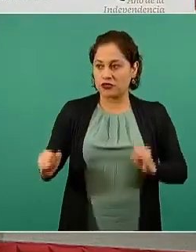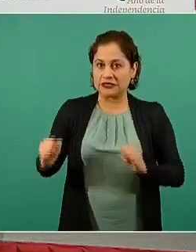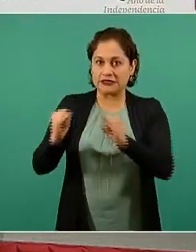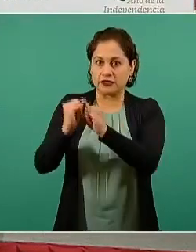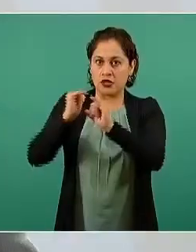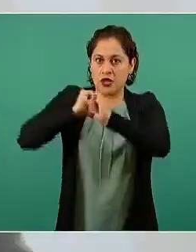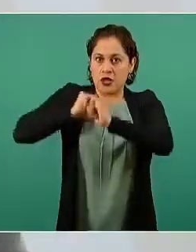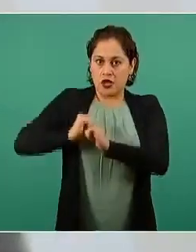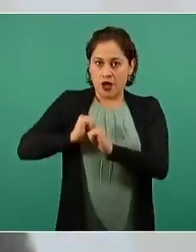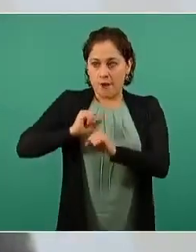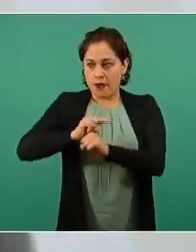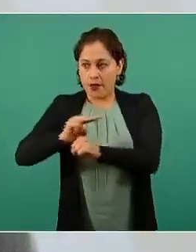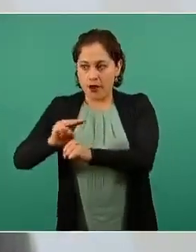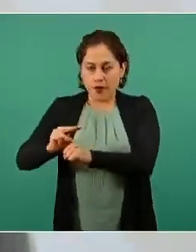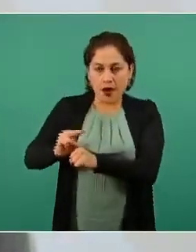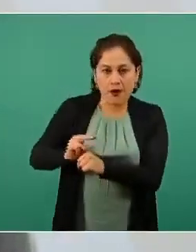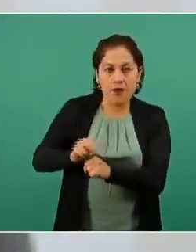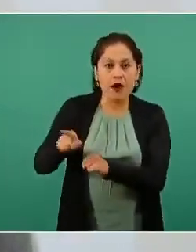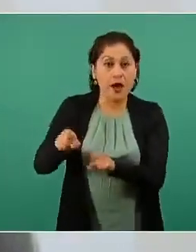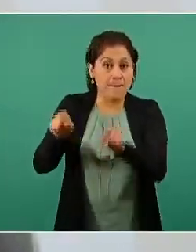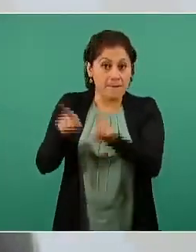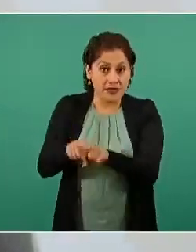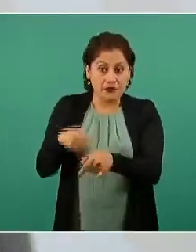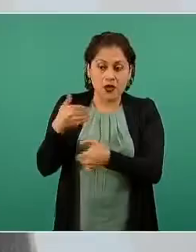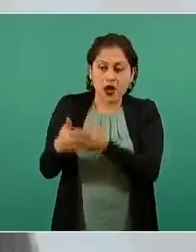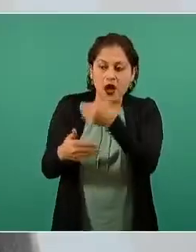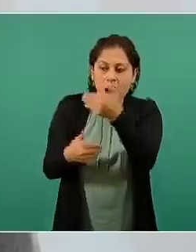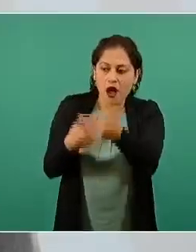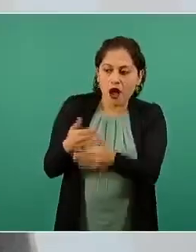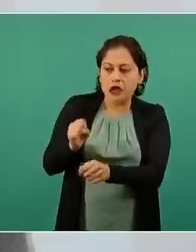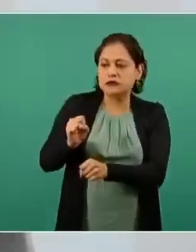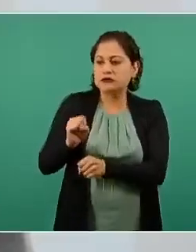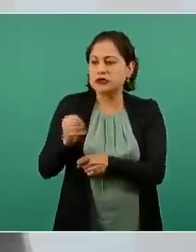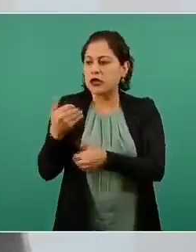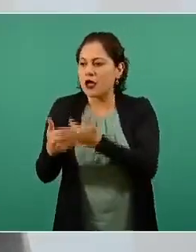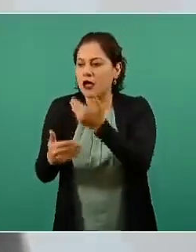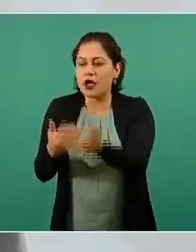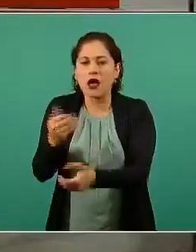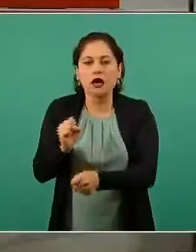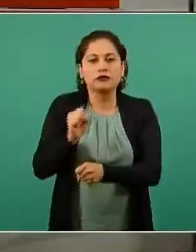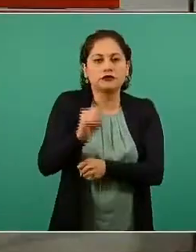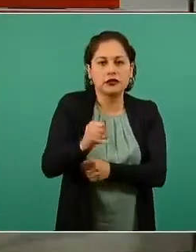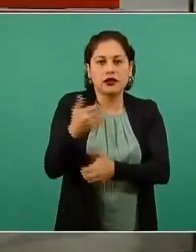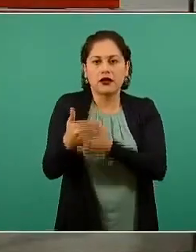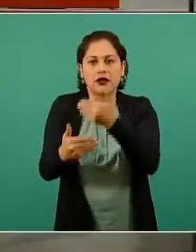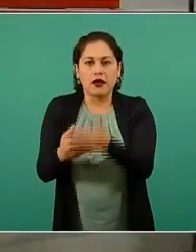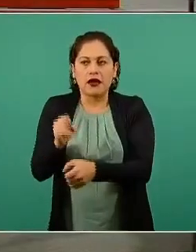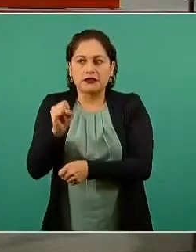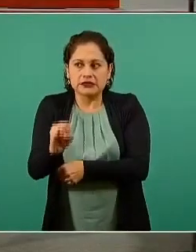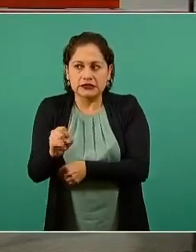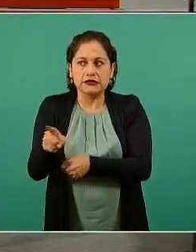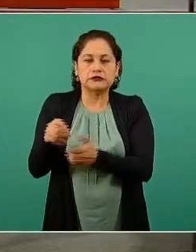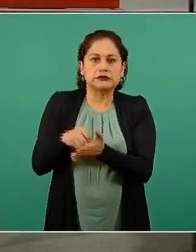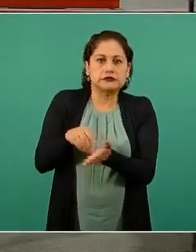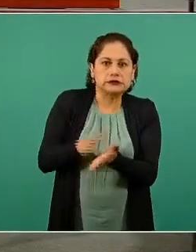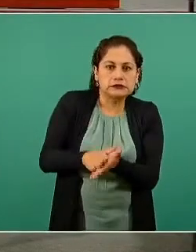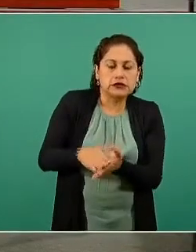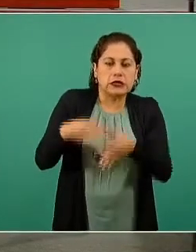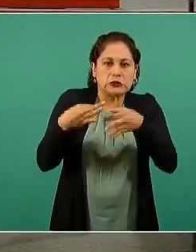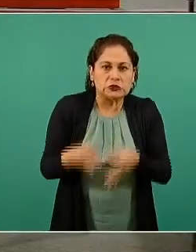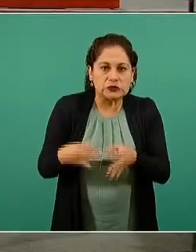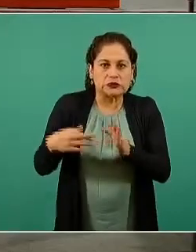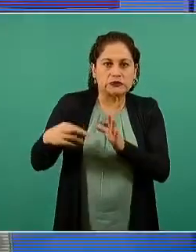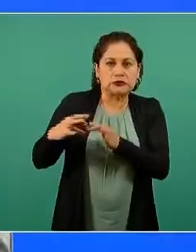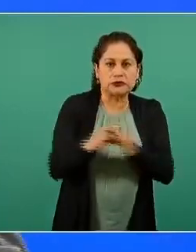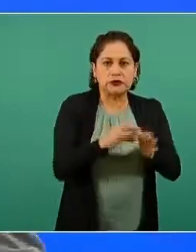venían en el mismo camino, aprobando las plantas, aprobando los procedimientos, aprobando los lotes y validando el control de calidad de los